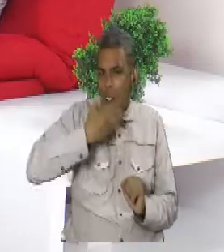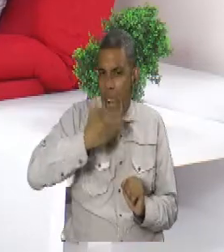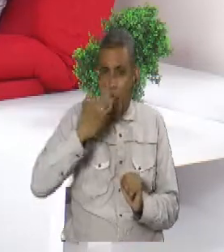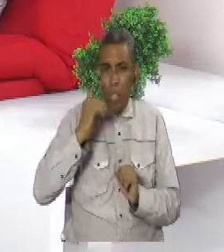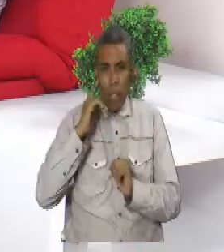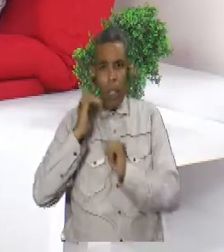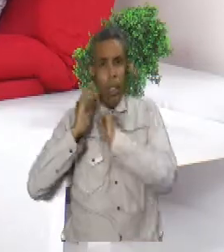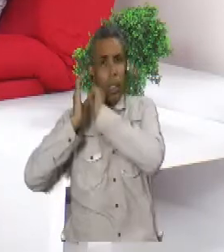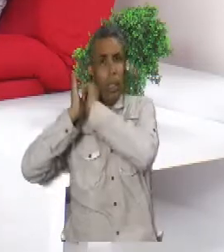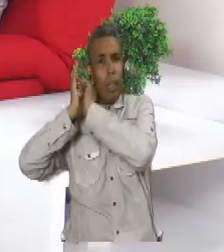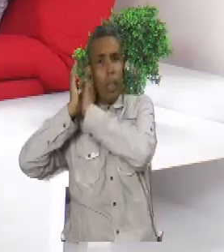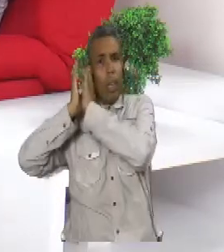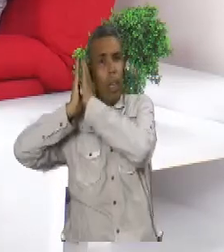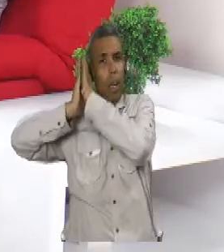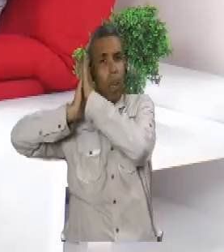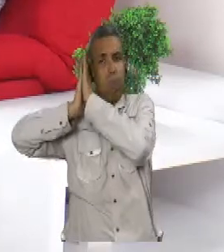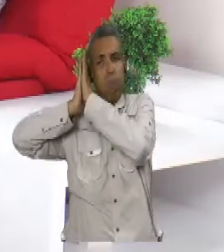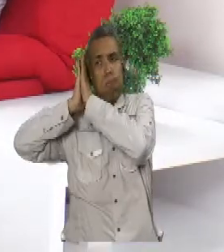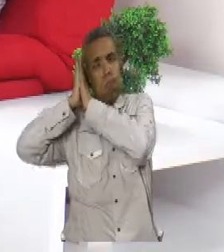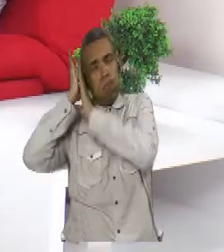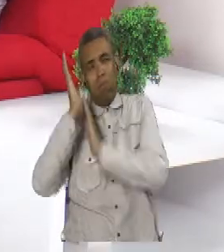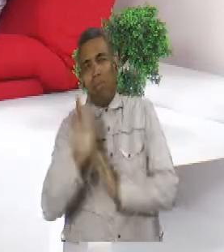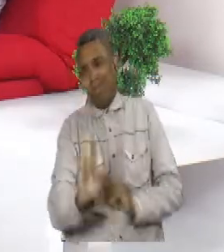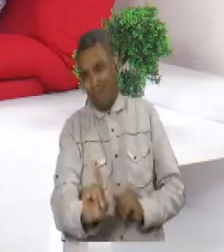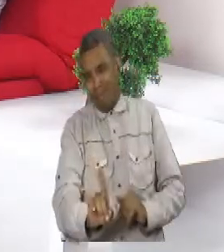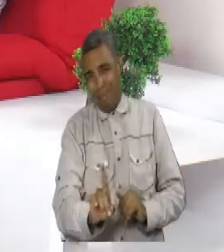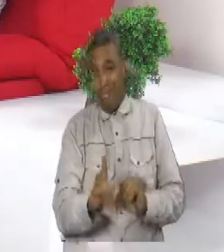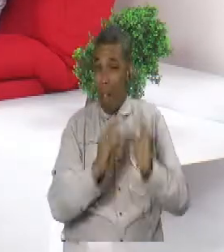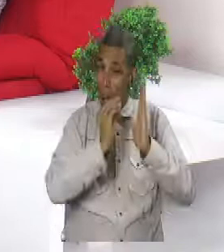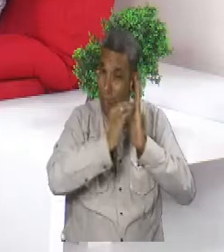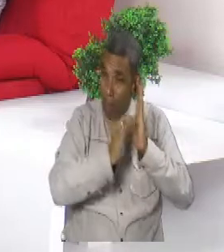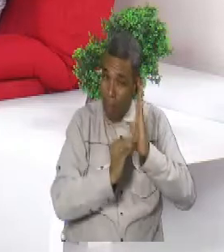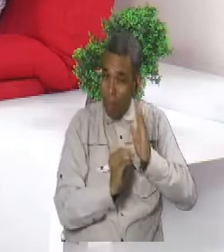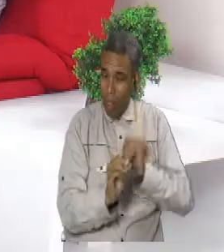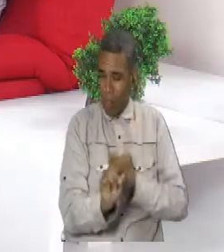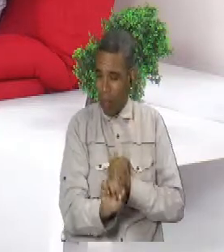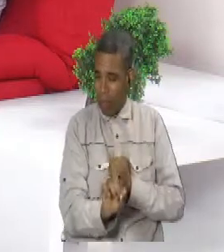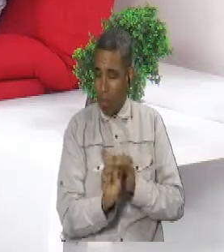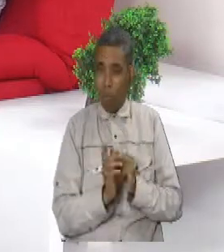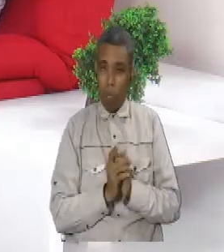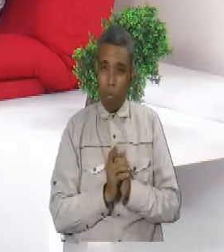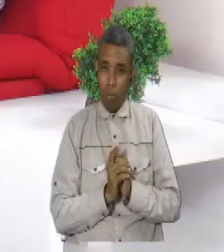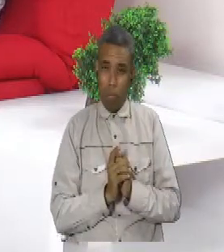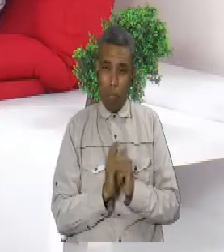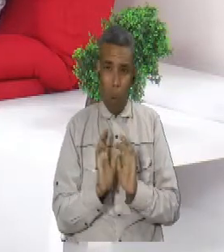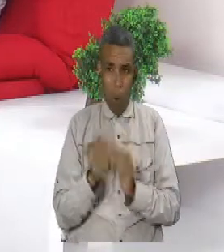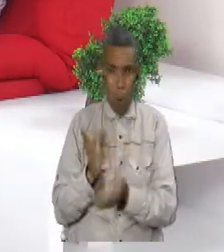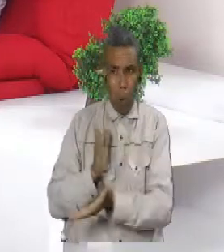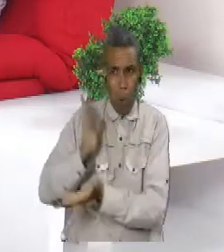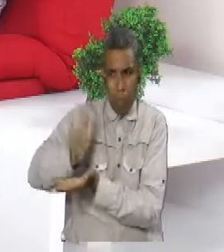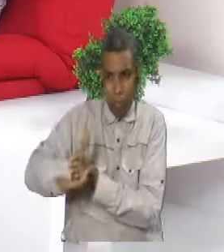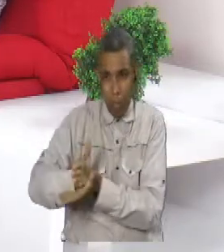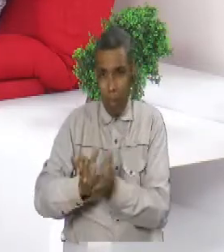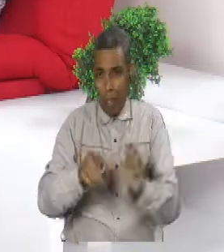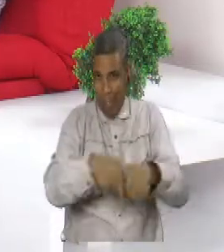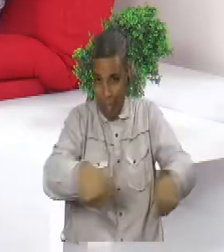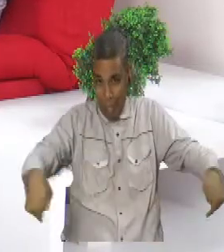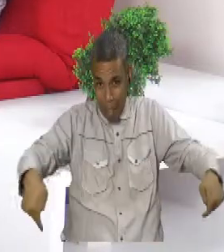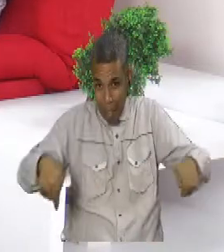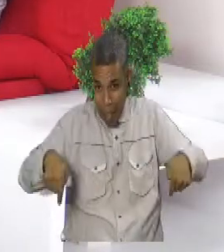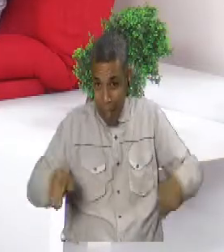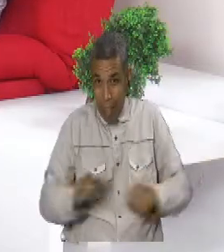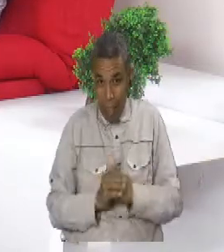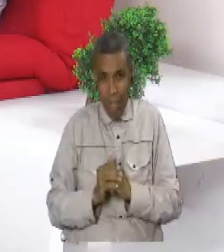que impiden. Ahora esa prensa va a poner mentiras, pero no, sí, no le estoy diciendo que si lo hagan en un sitio de calidad, que lo hagan en los tiempos estipulados, que no lo